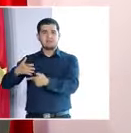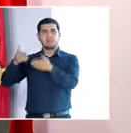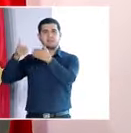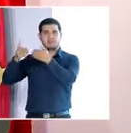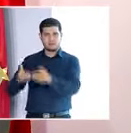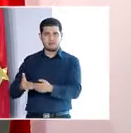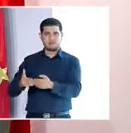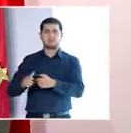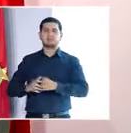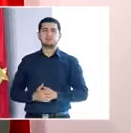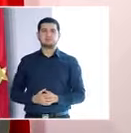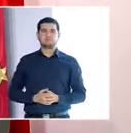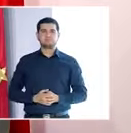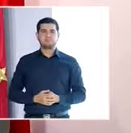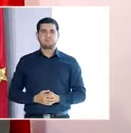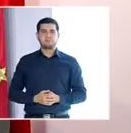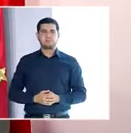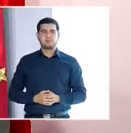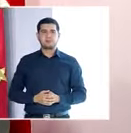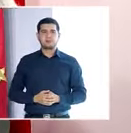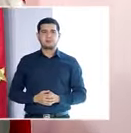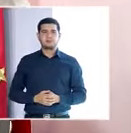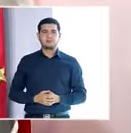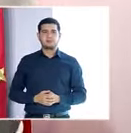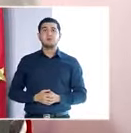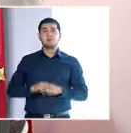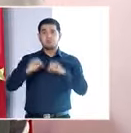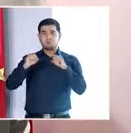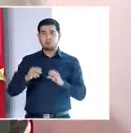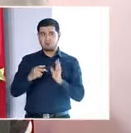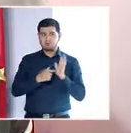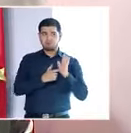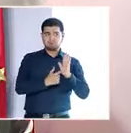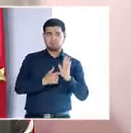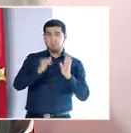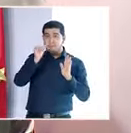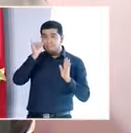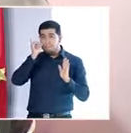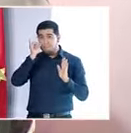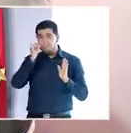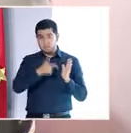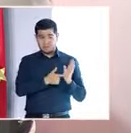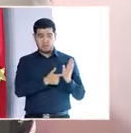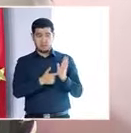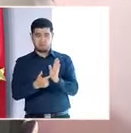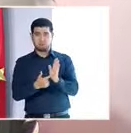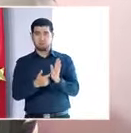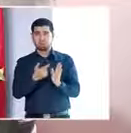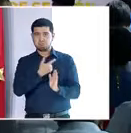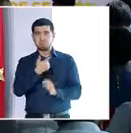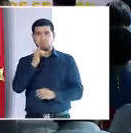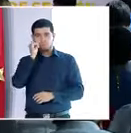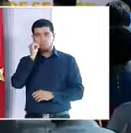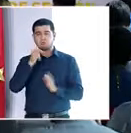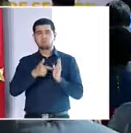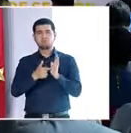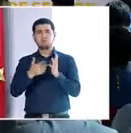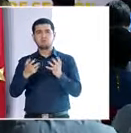de discapacidad. Ustedes entonces podrán observar en este video que quiero compartir a